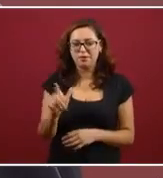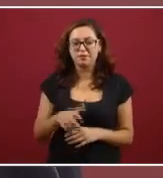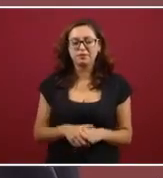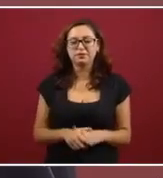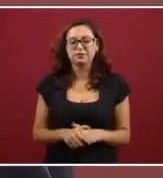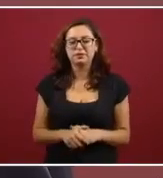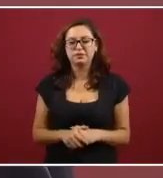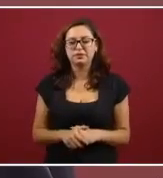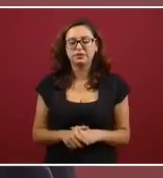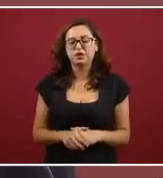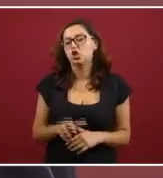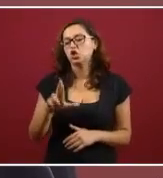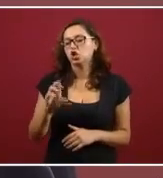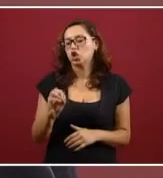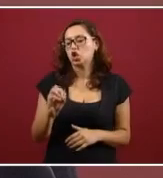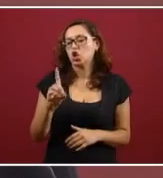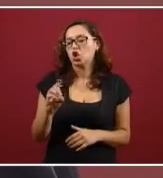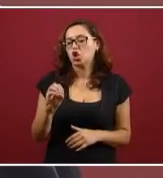Rodolfo Fe Peña,